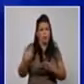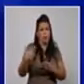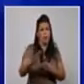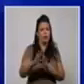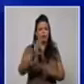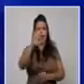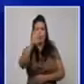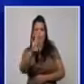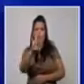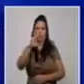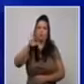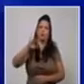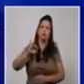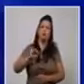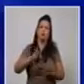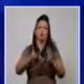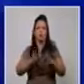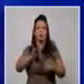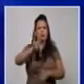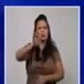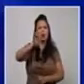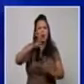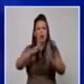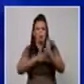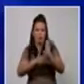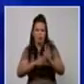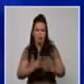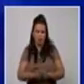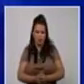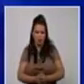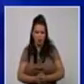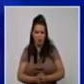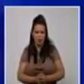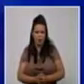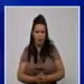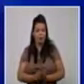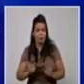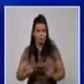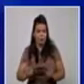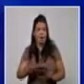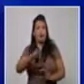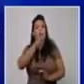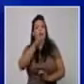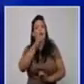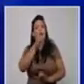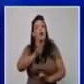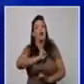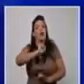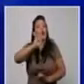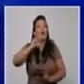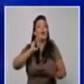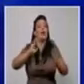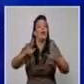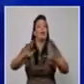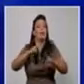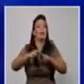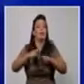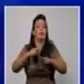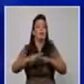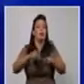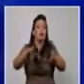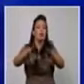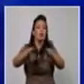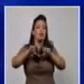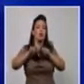tener un poco de vuelta a la nueva normalidad. ¿Se acuerdan? Este es un término que se acuñó,